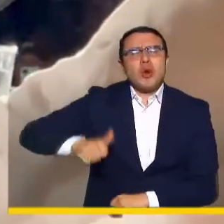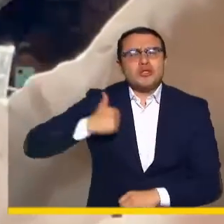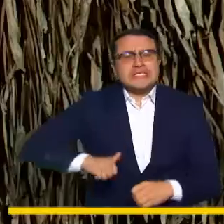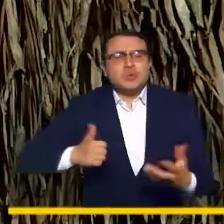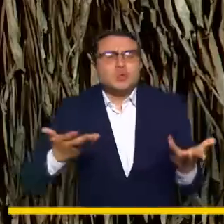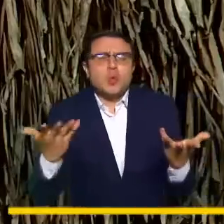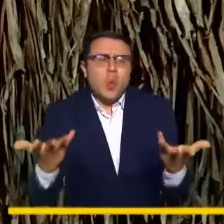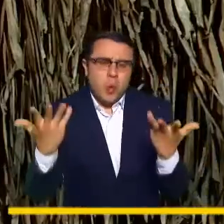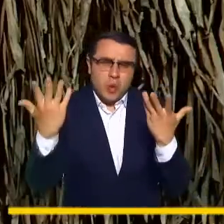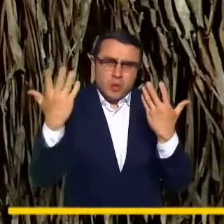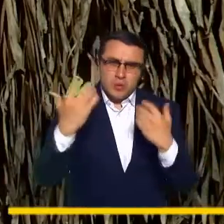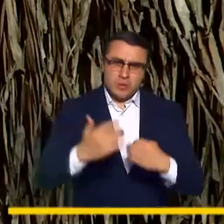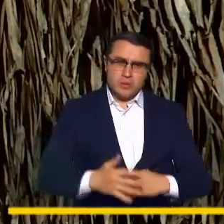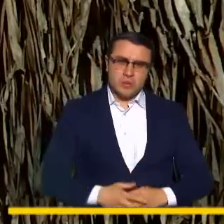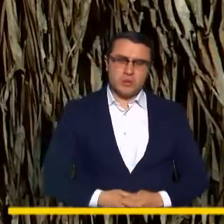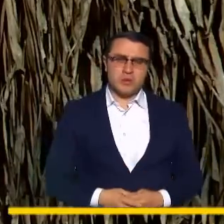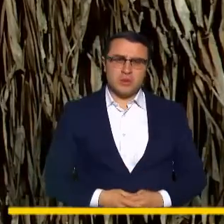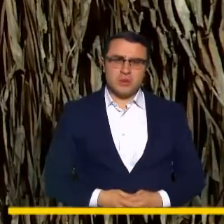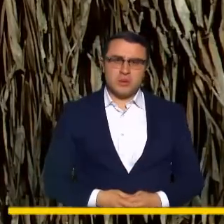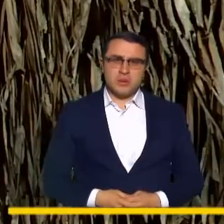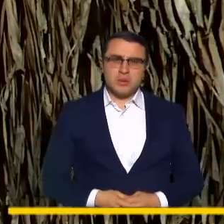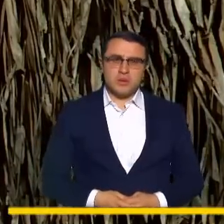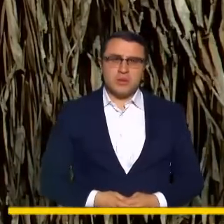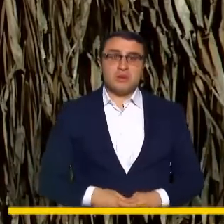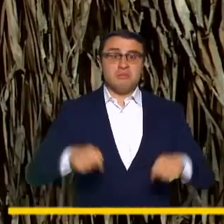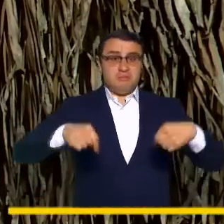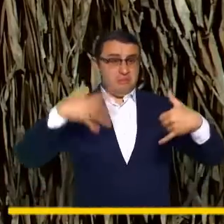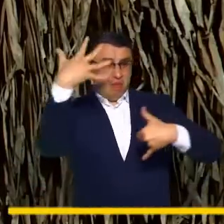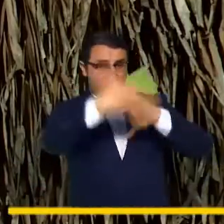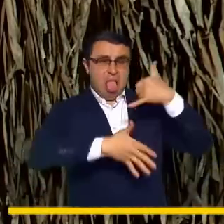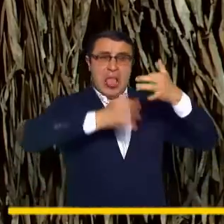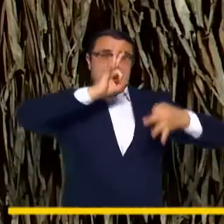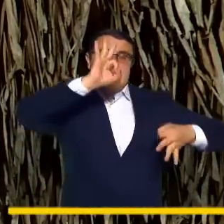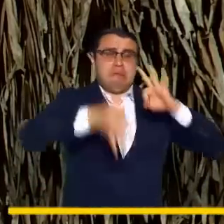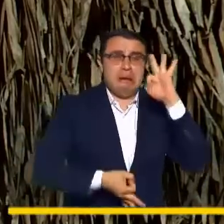prostitución? Es un país de injusticias.